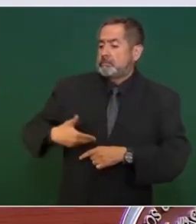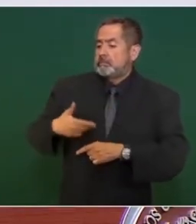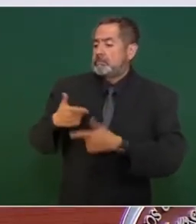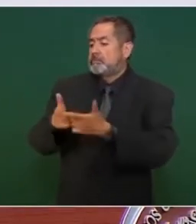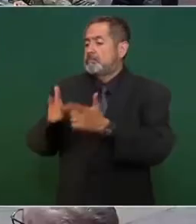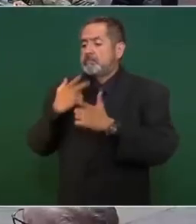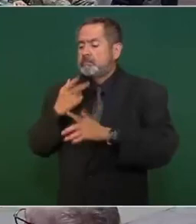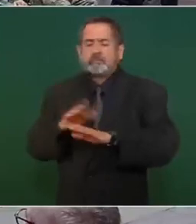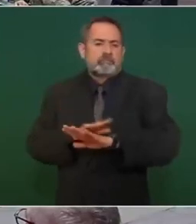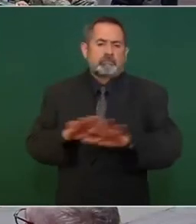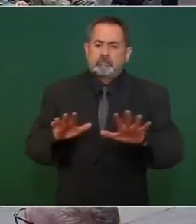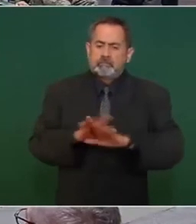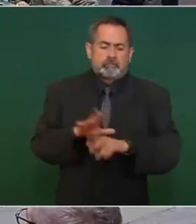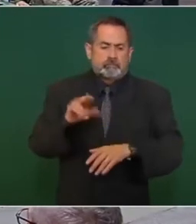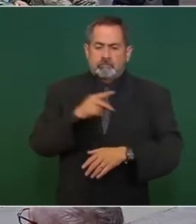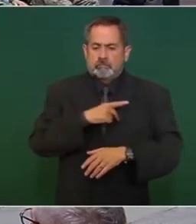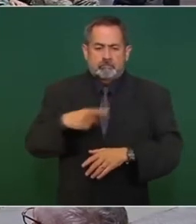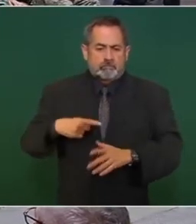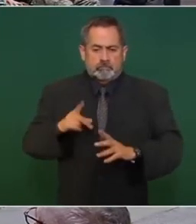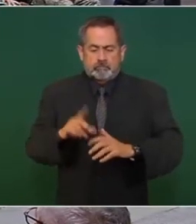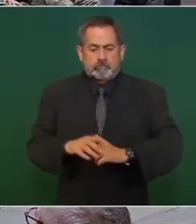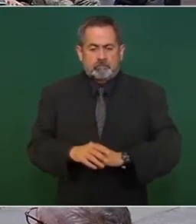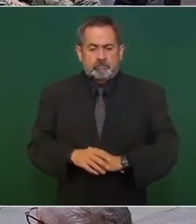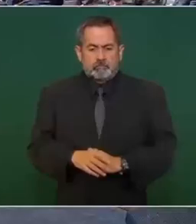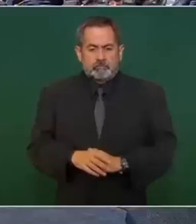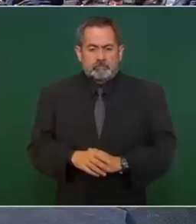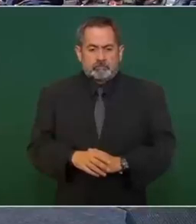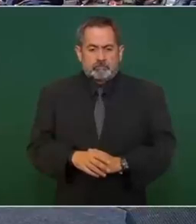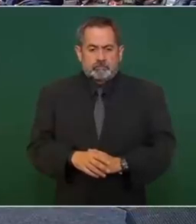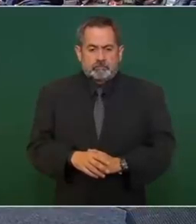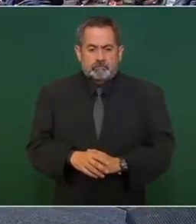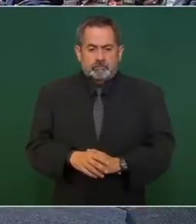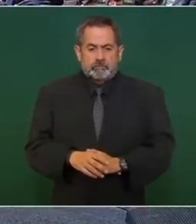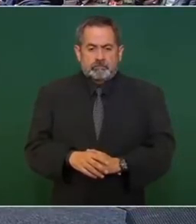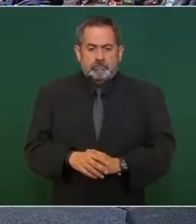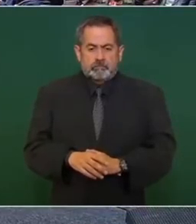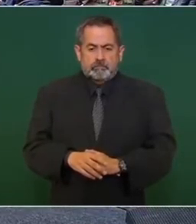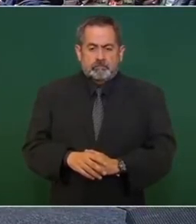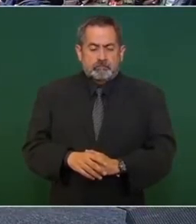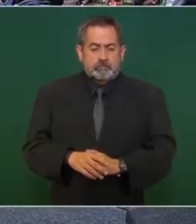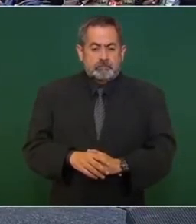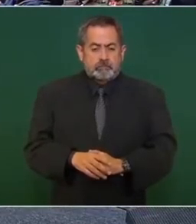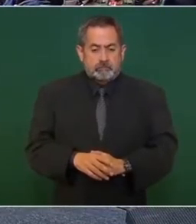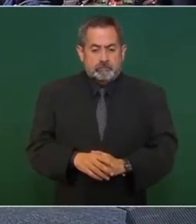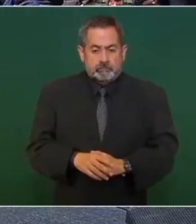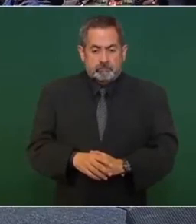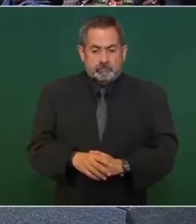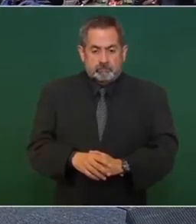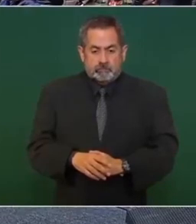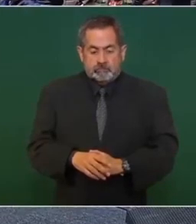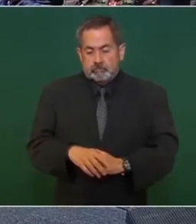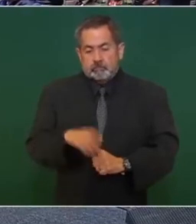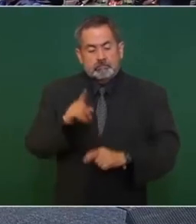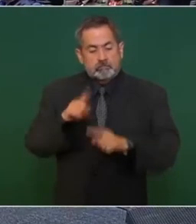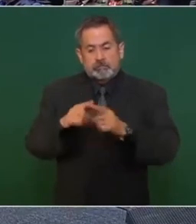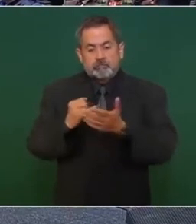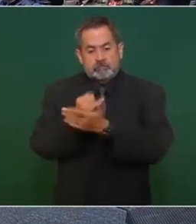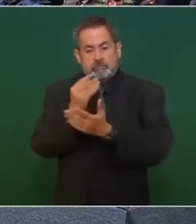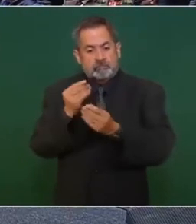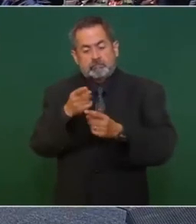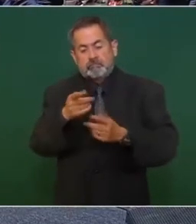partido. Pero su opinión pesa mucho, señor presidente. Una decisión, opinión de usted, pero pesa más.